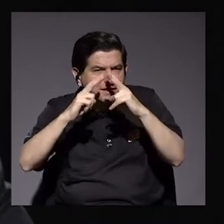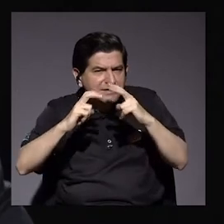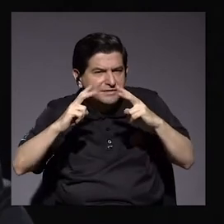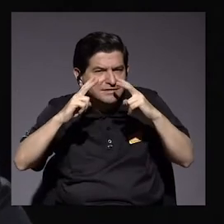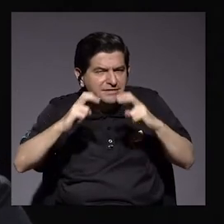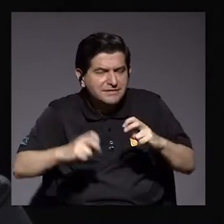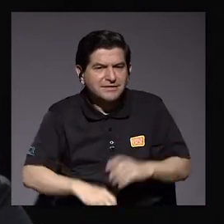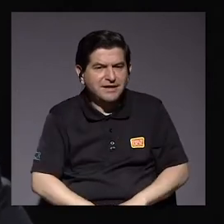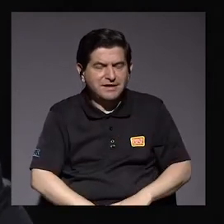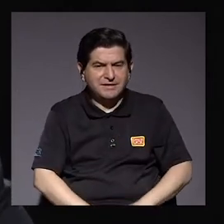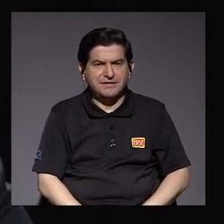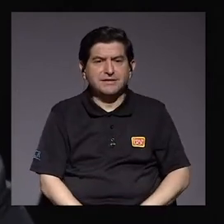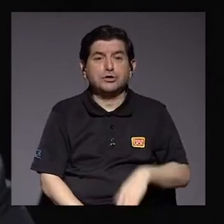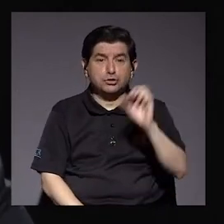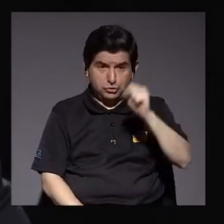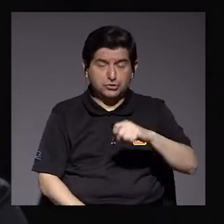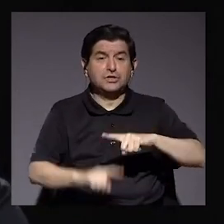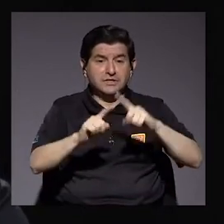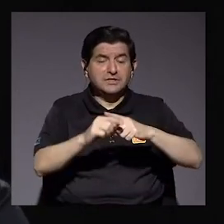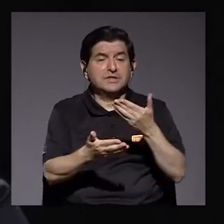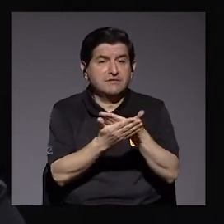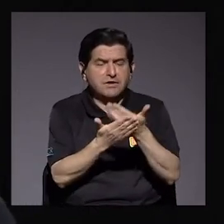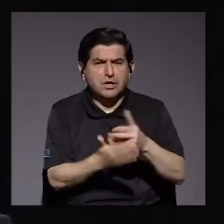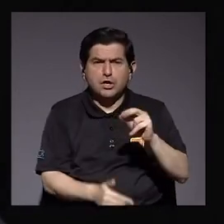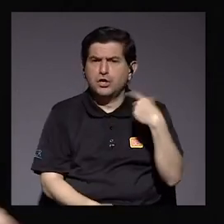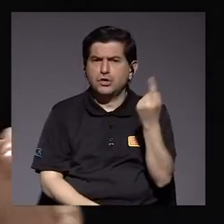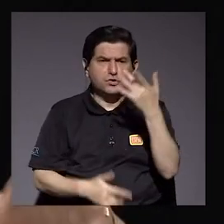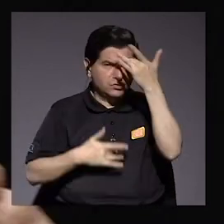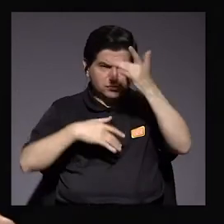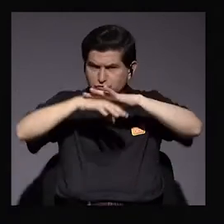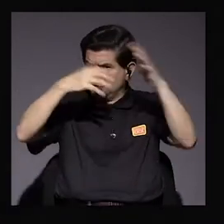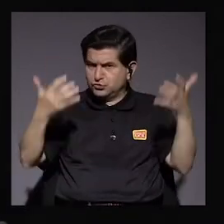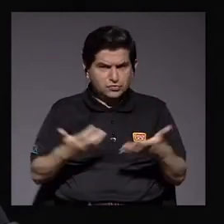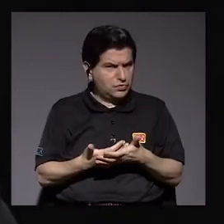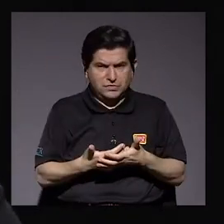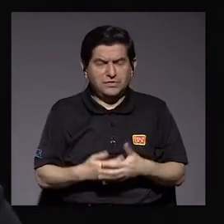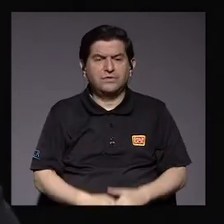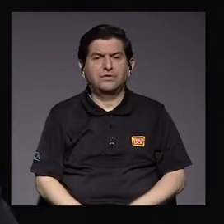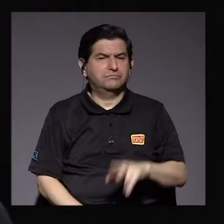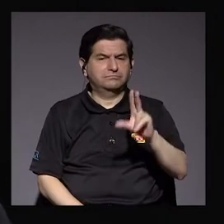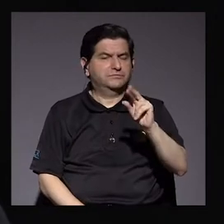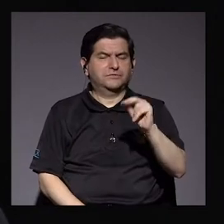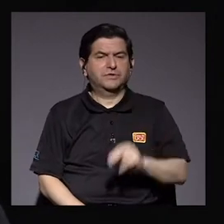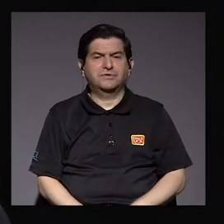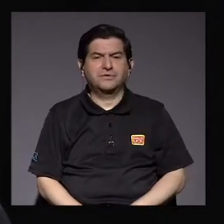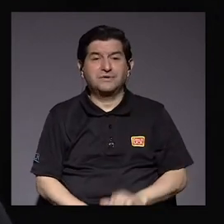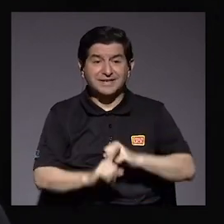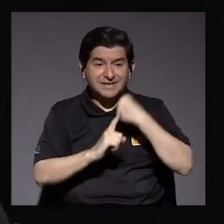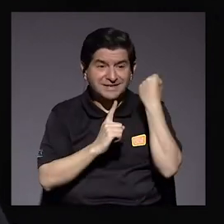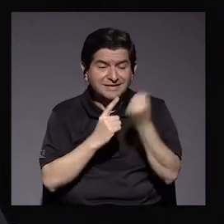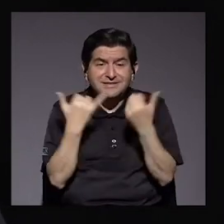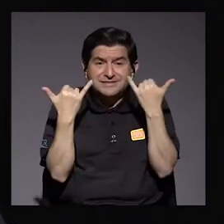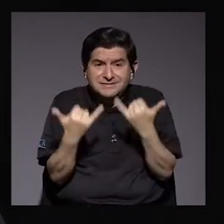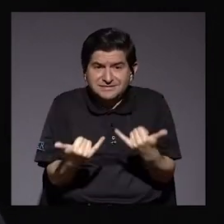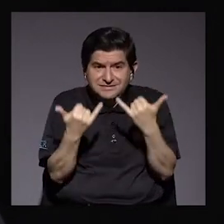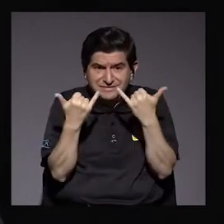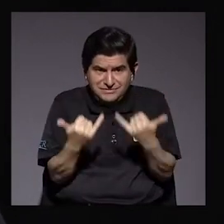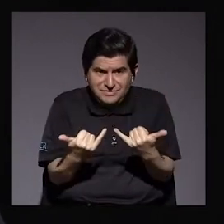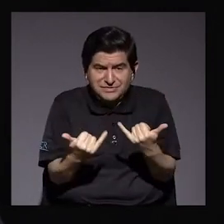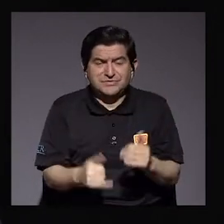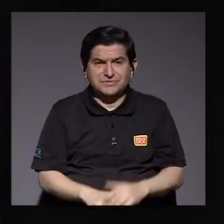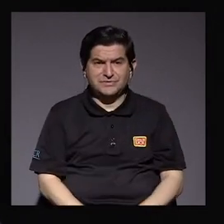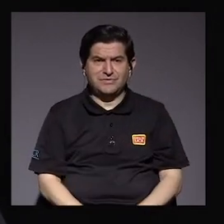en el orden de los tiempos. Aquí leyendo las señales. Ni siquiera la pandemia, sino más bien no. El tono de cómo se está viviendo